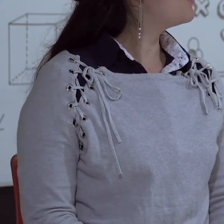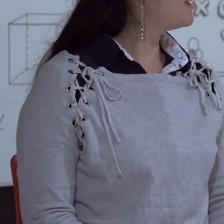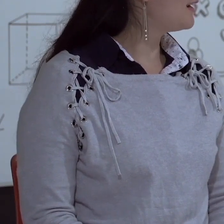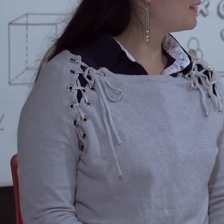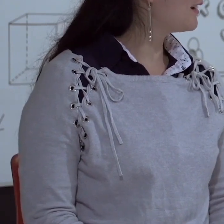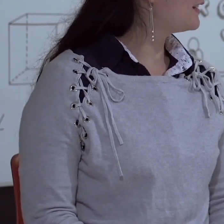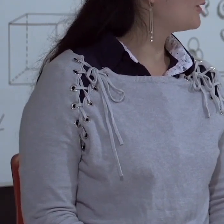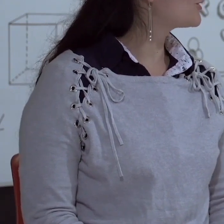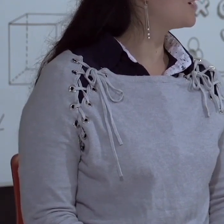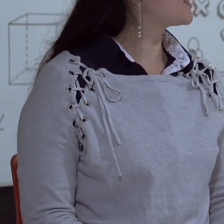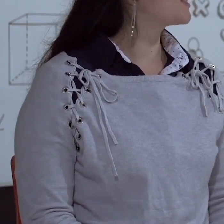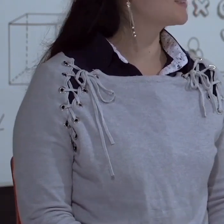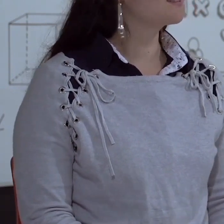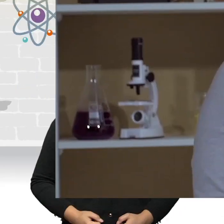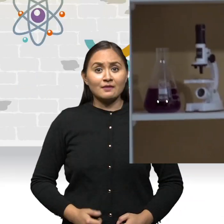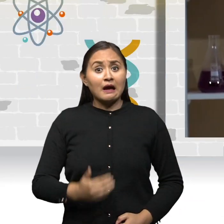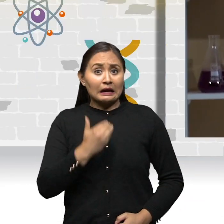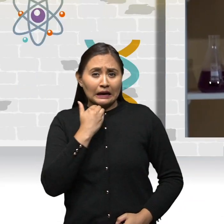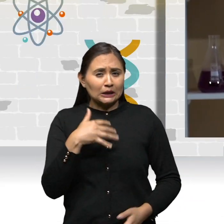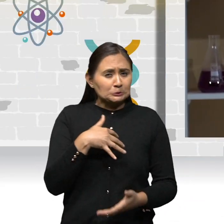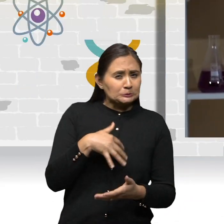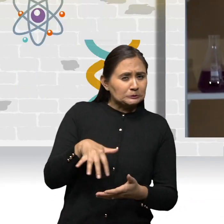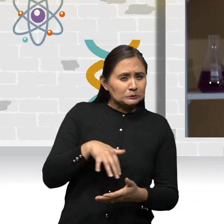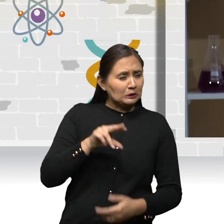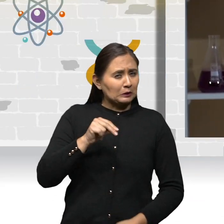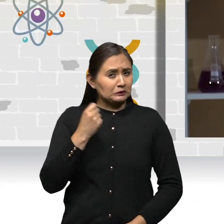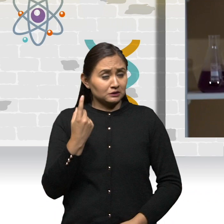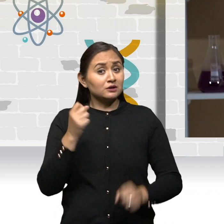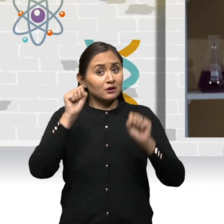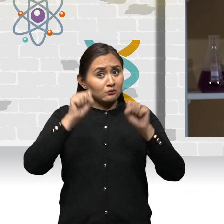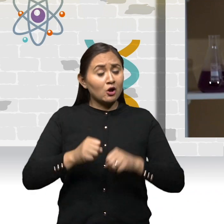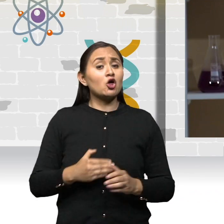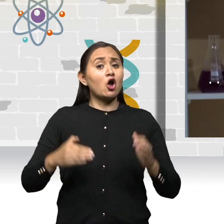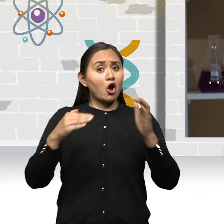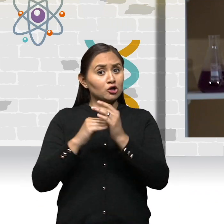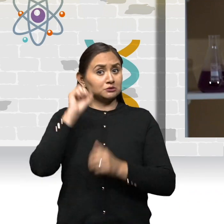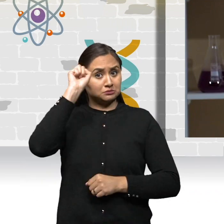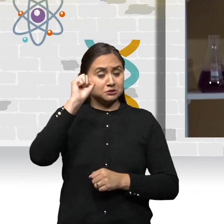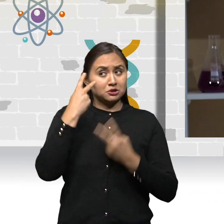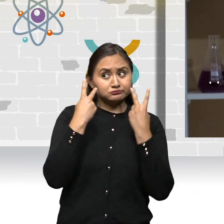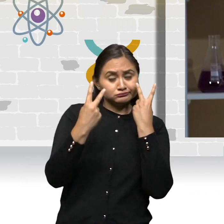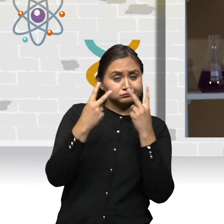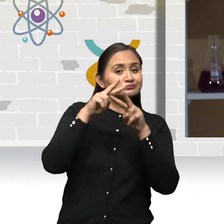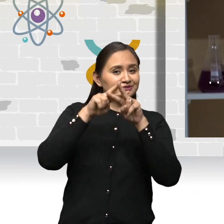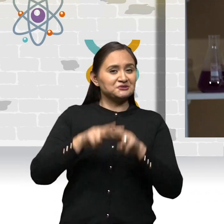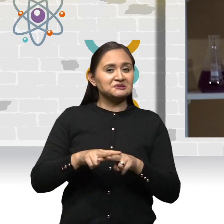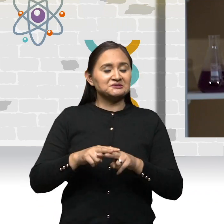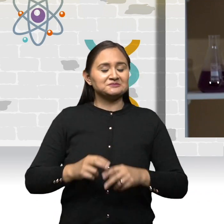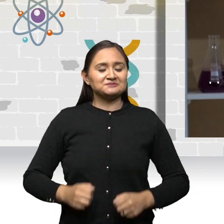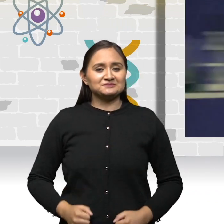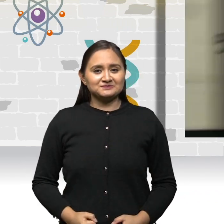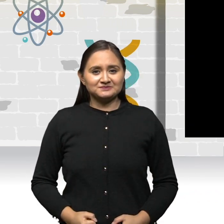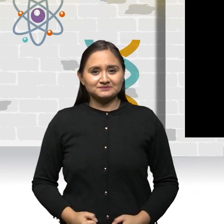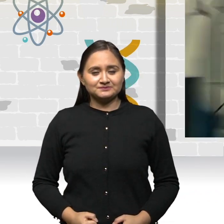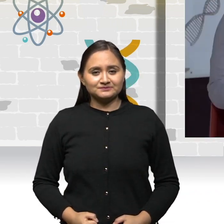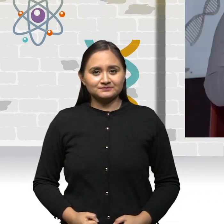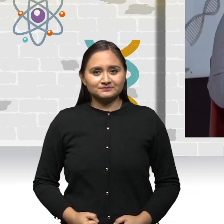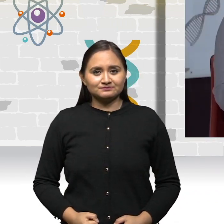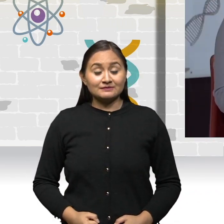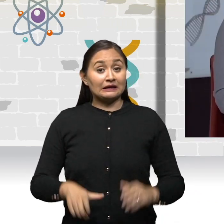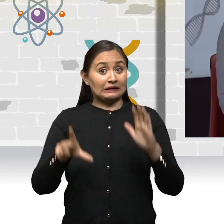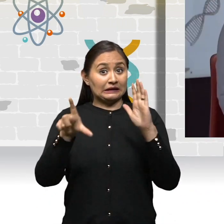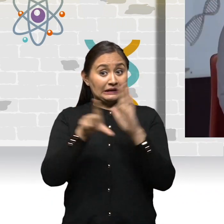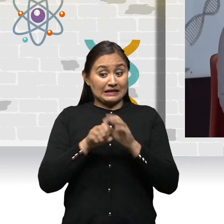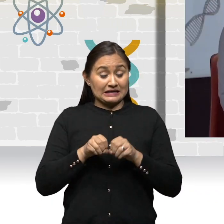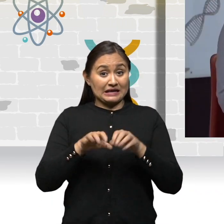Avogadro, ley general de los gases. Si tienes alguna duda al respecto, puedes volver a ver nuestras clases sobre estos temas. En